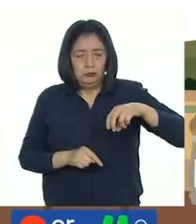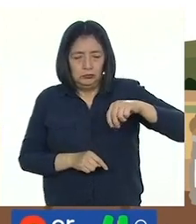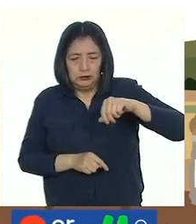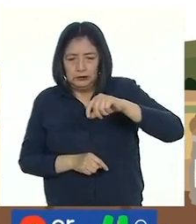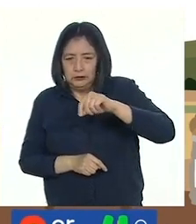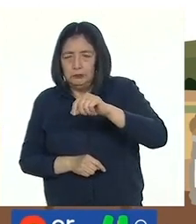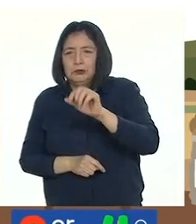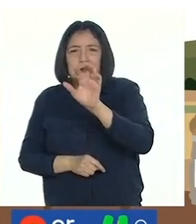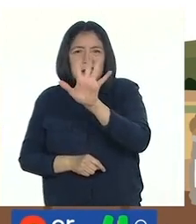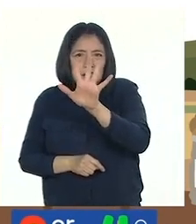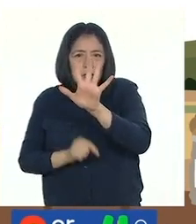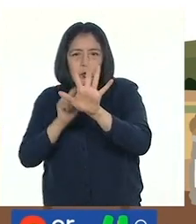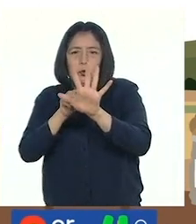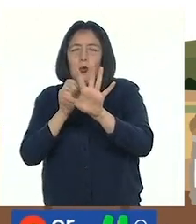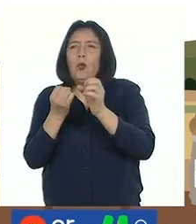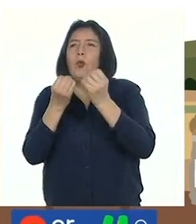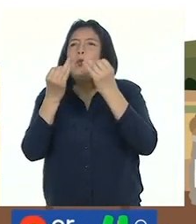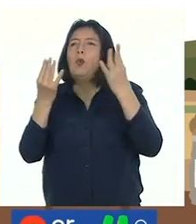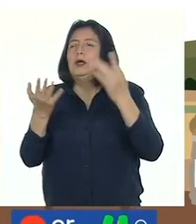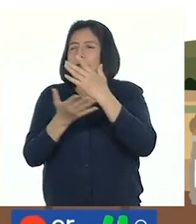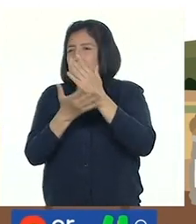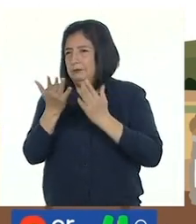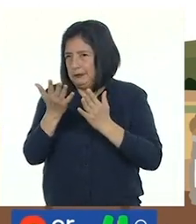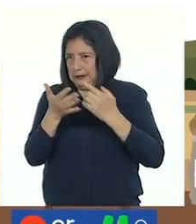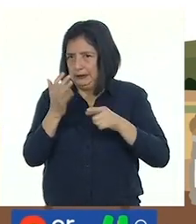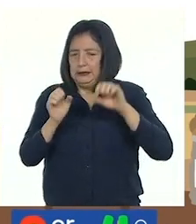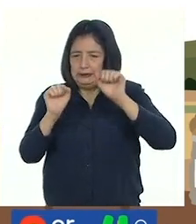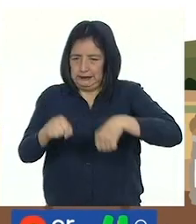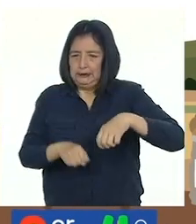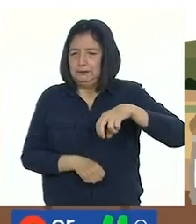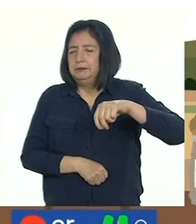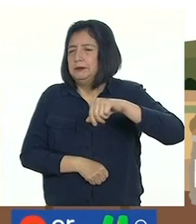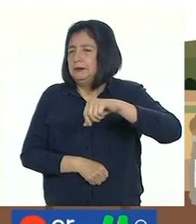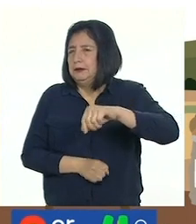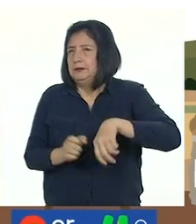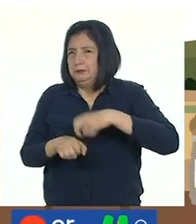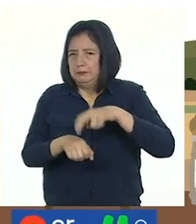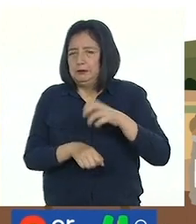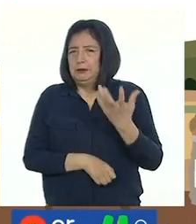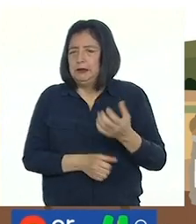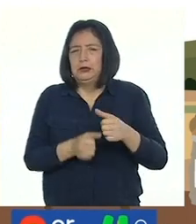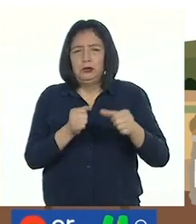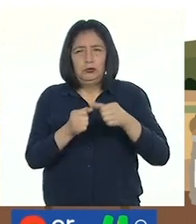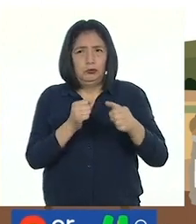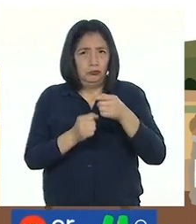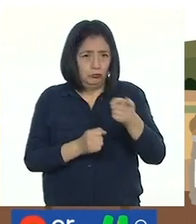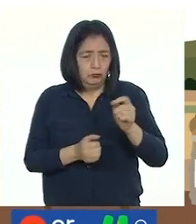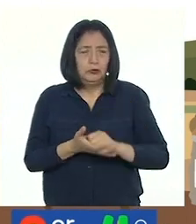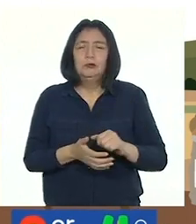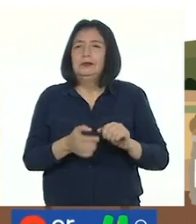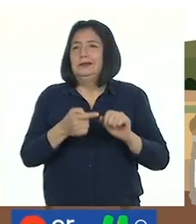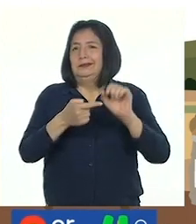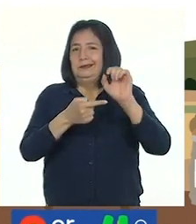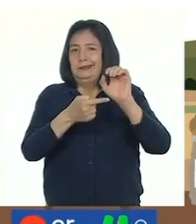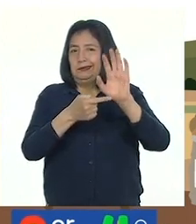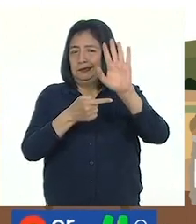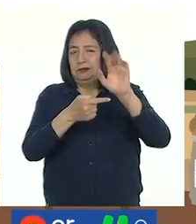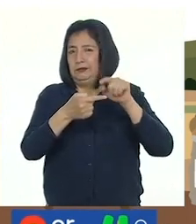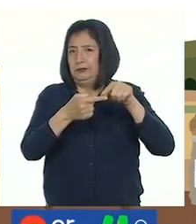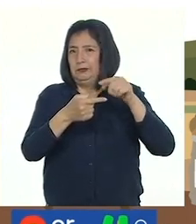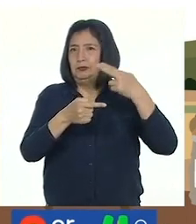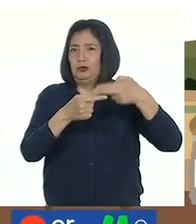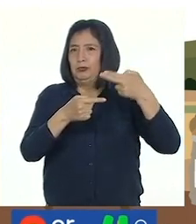número 5 representa la cantidad de partes en las que se sembró papa. Este número es uno de los términos de la fracción que es